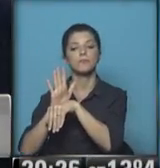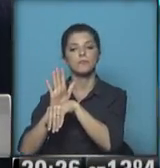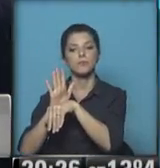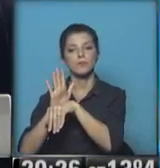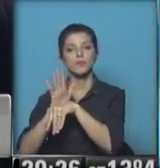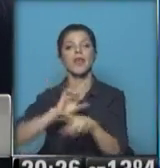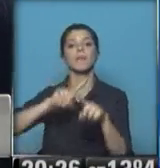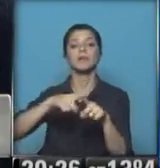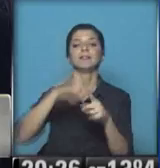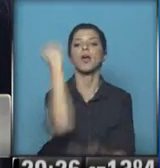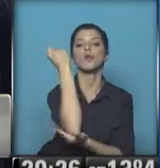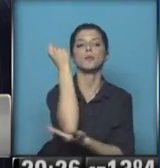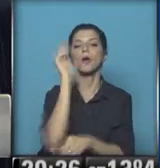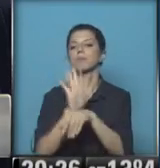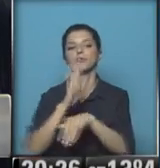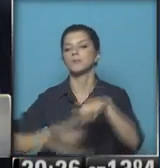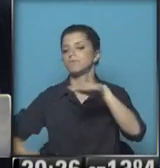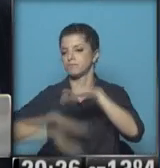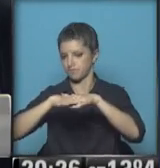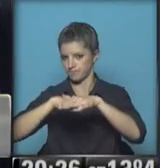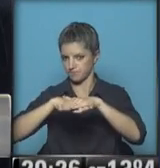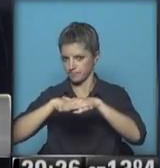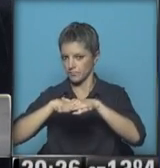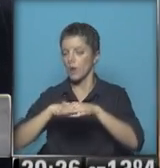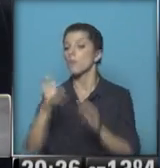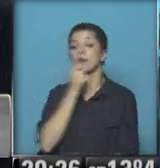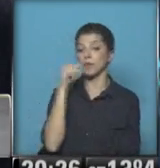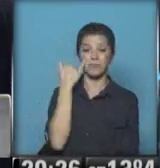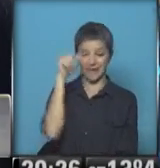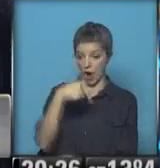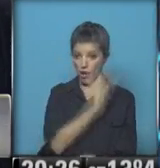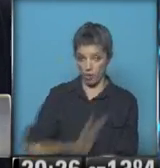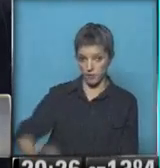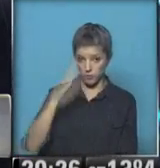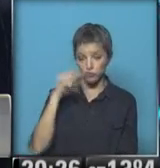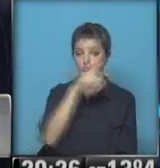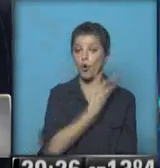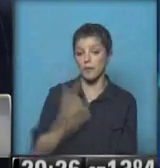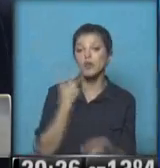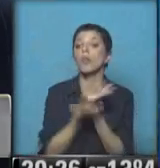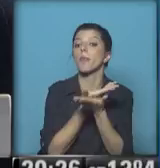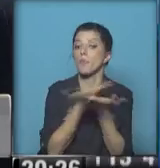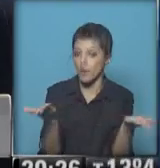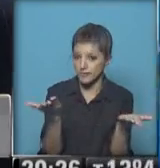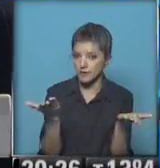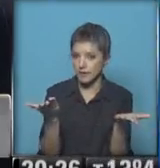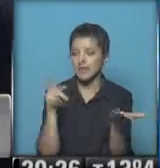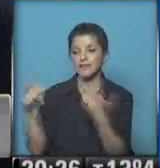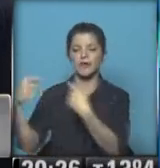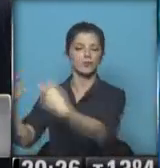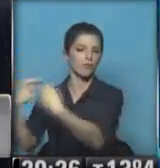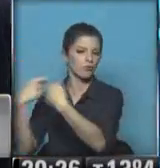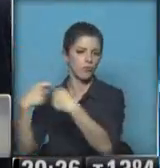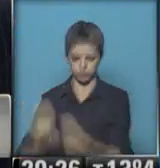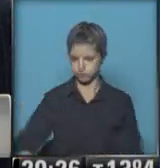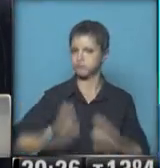políticas económicas como ya el gobierno cristina ferná de quien era ha demostrado que enfrenta las movidas especulativas y